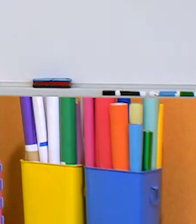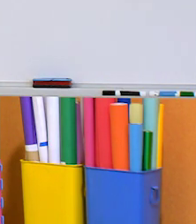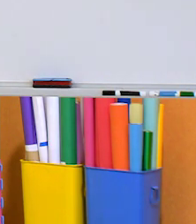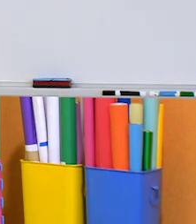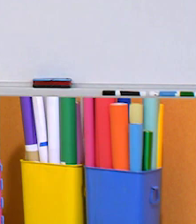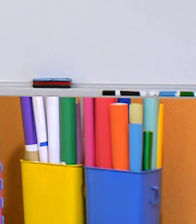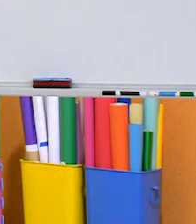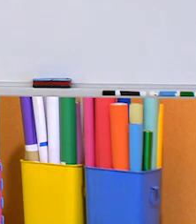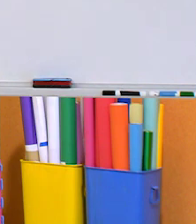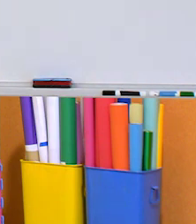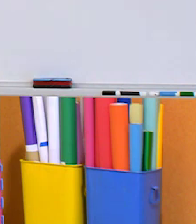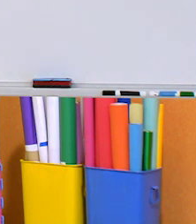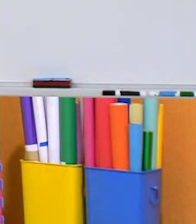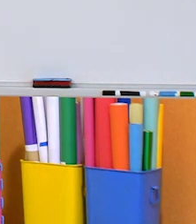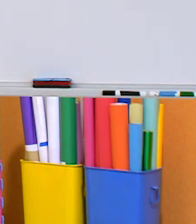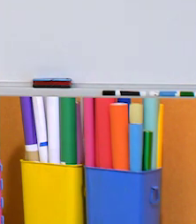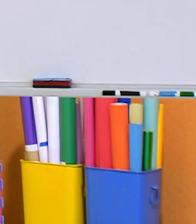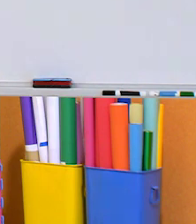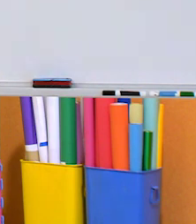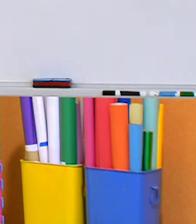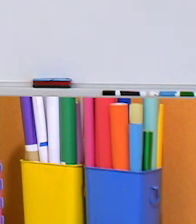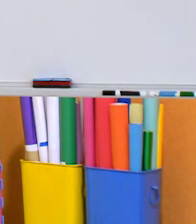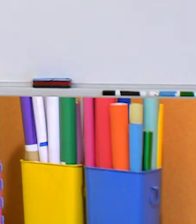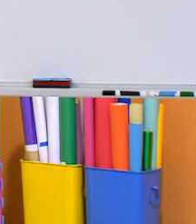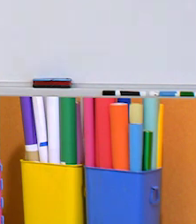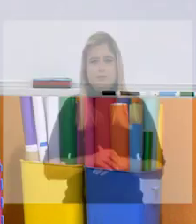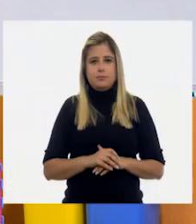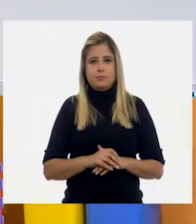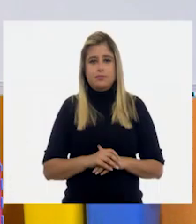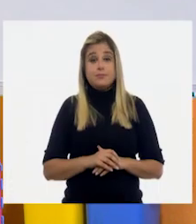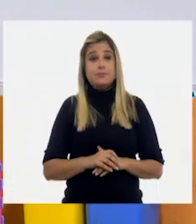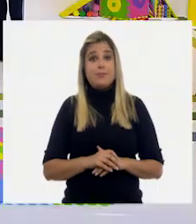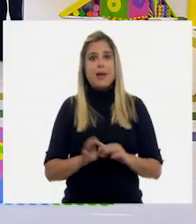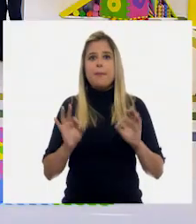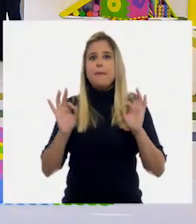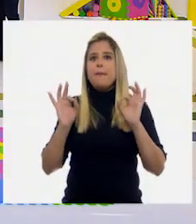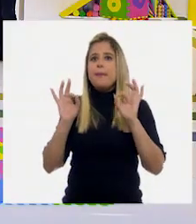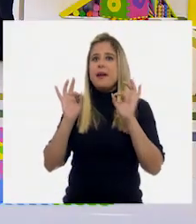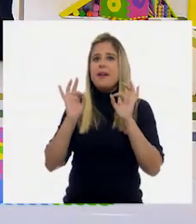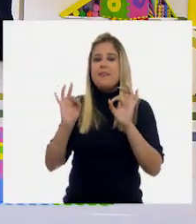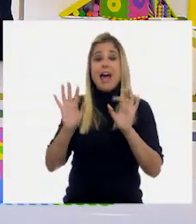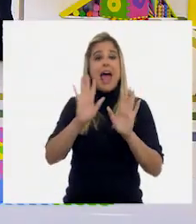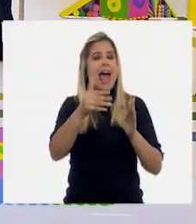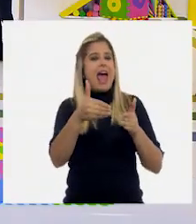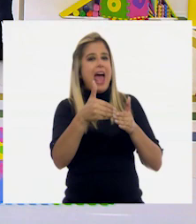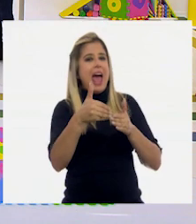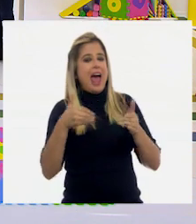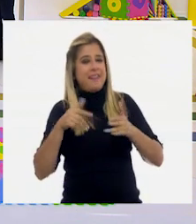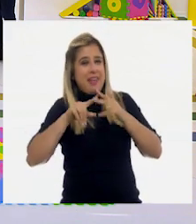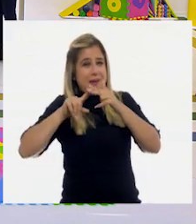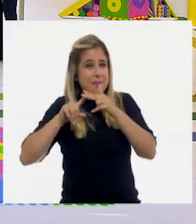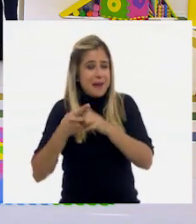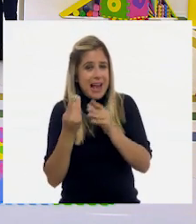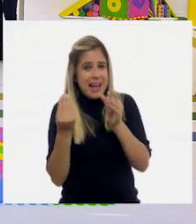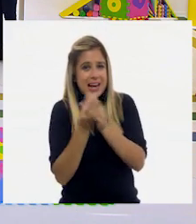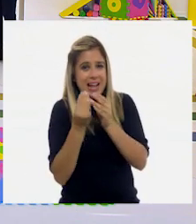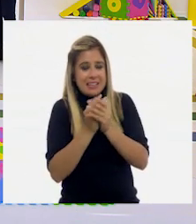Yuku, Ñua Guanani, Sunkua. Perfecto. Pero antes de introducirnos a esto, Pepe,